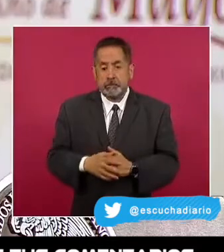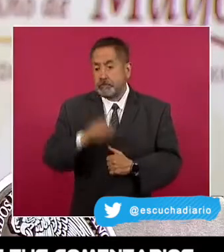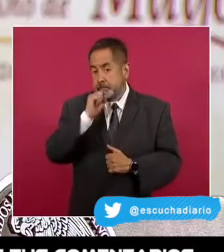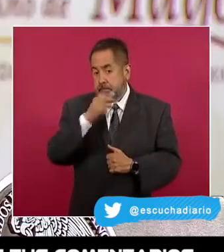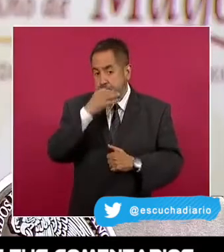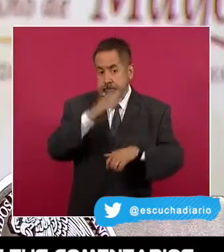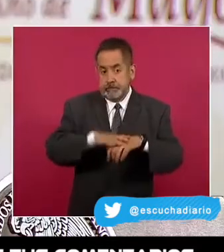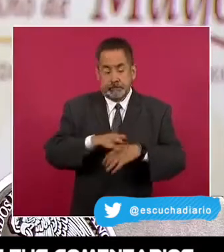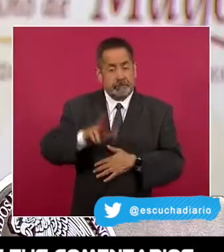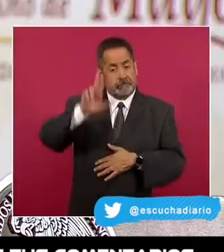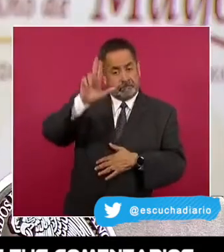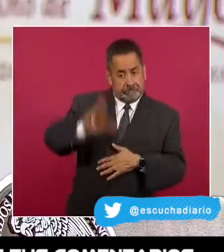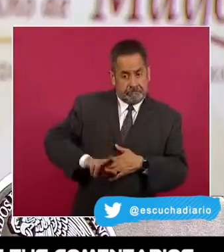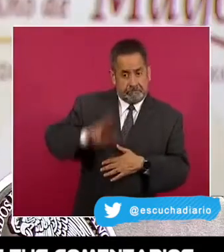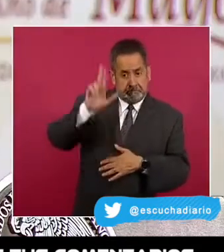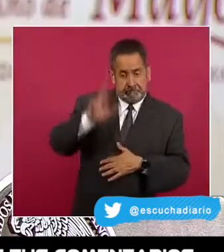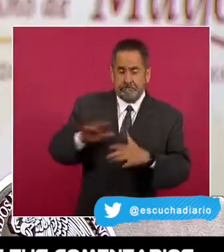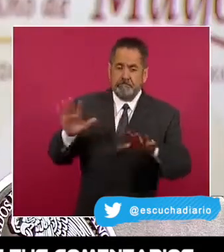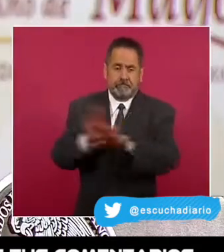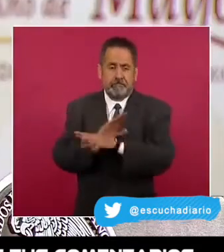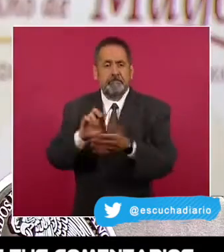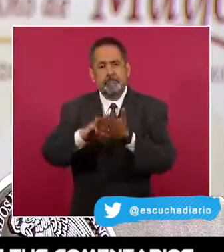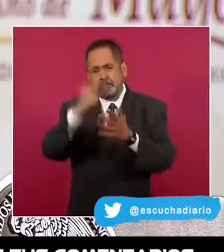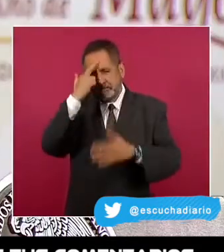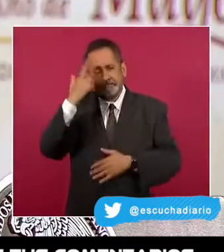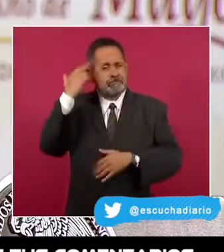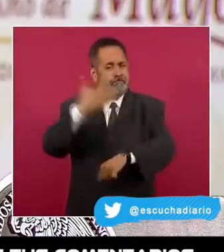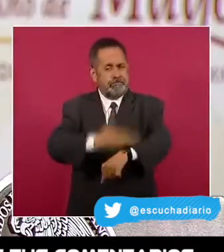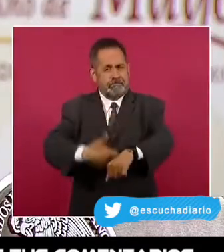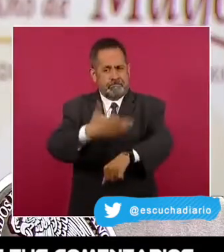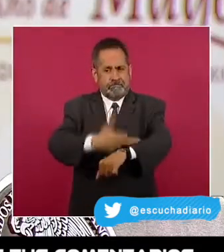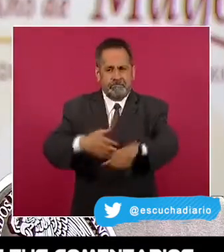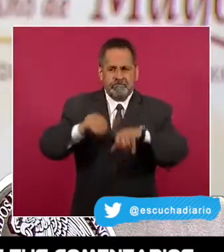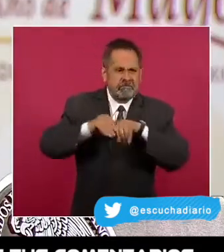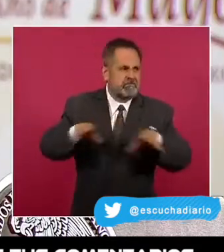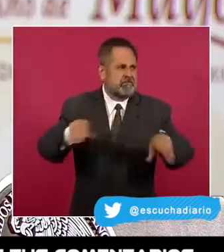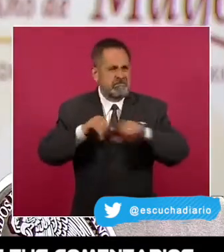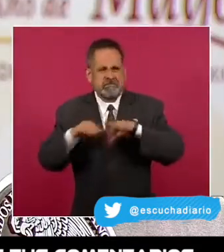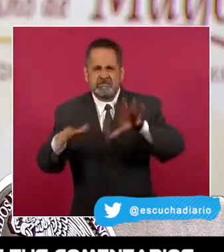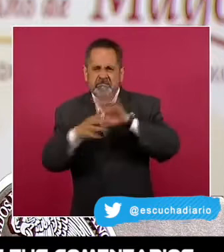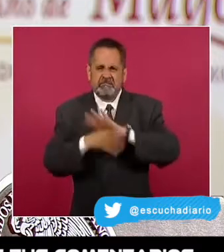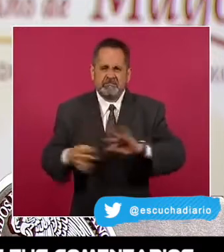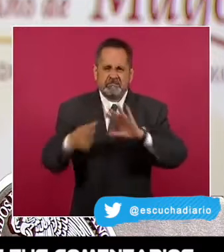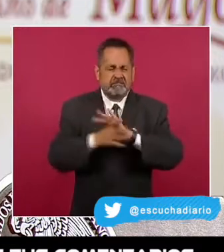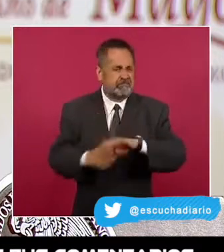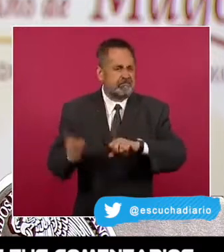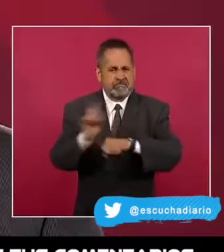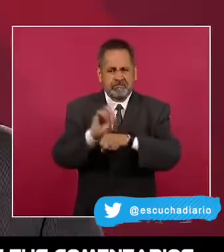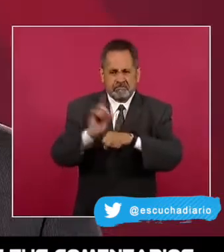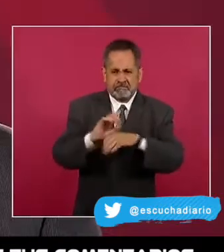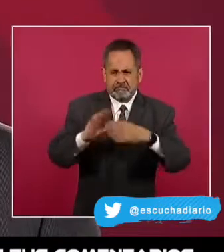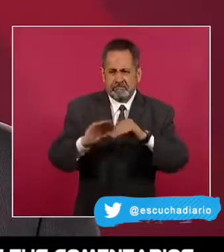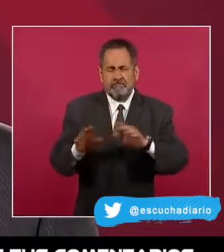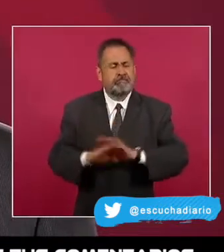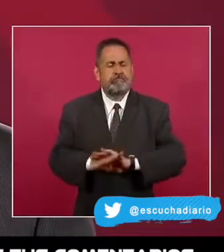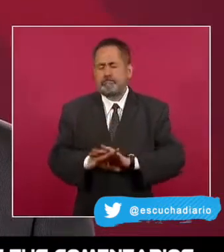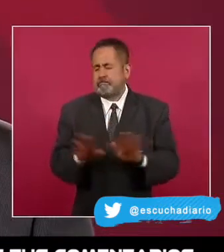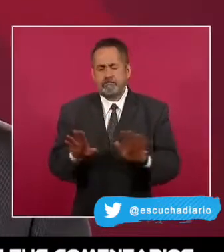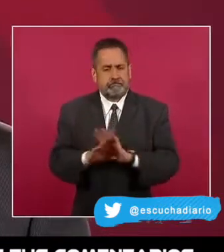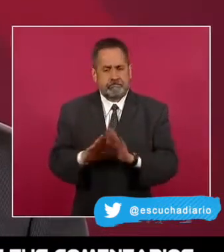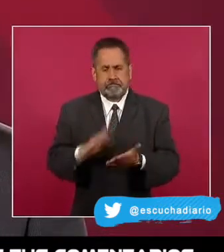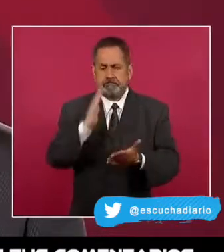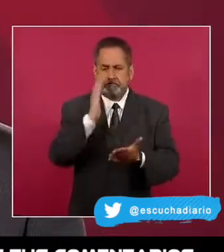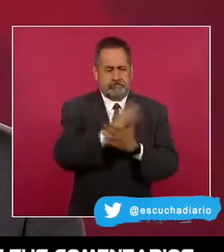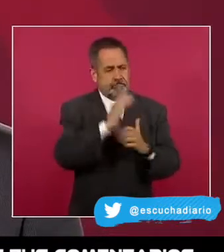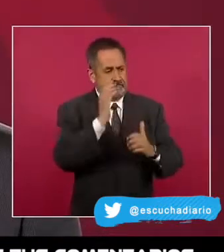enfermedades como COVID-19 se contagian a través de partículas expulsadas por nariz y boca de una persona infectada. Por eso sigue